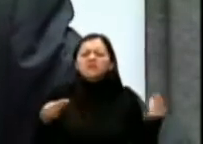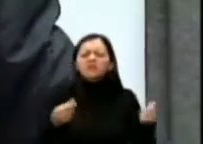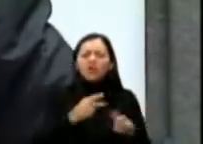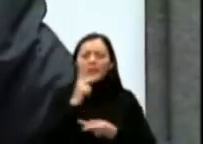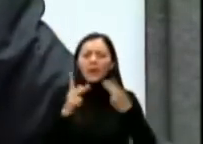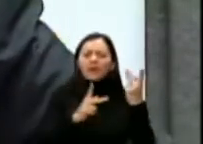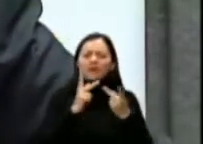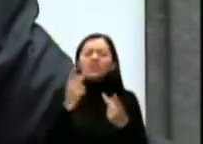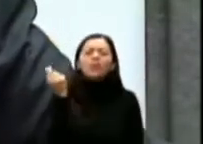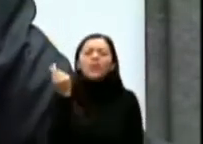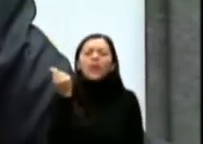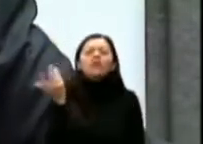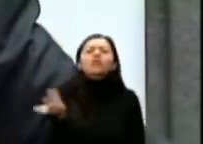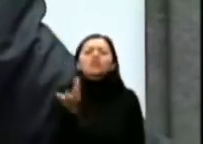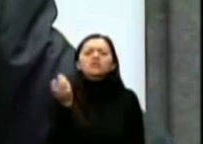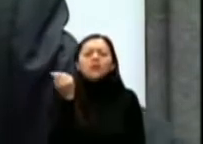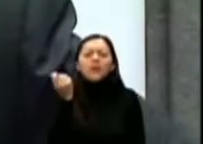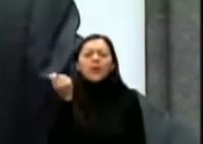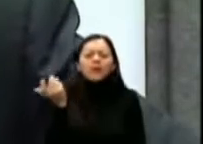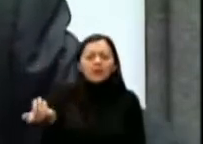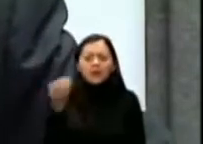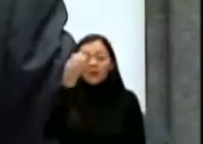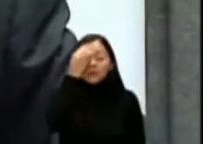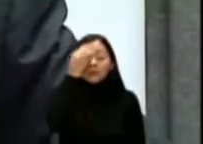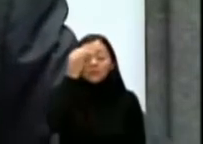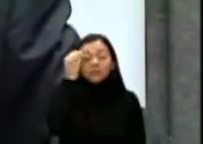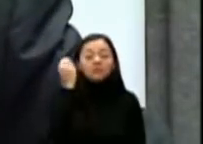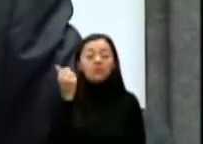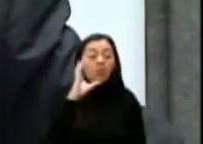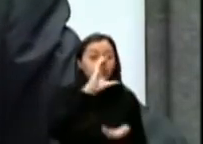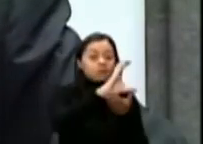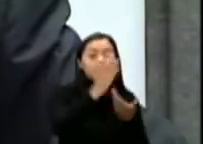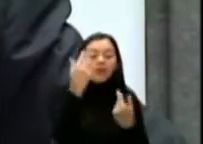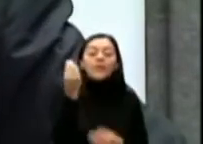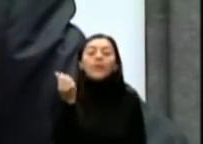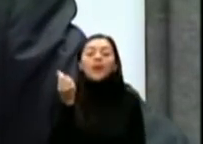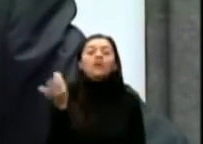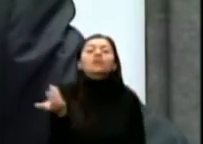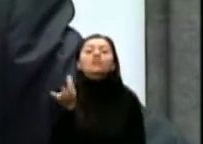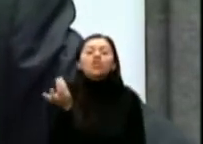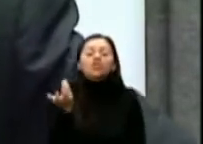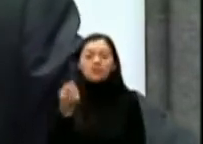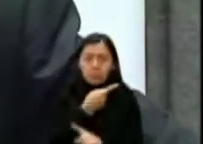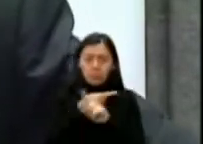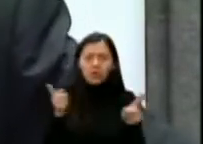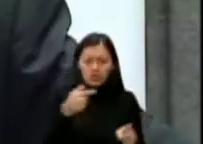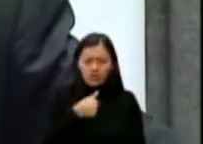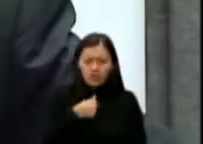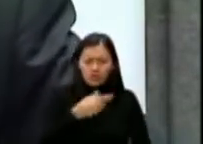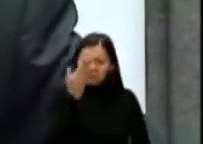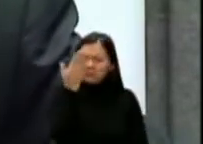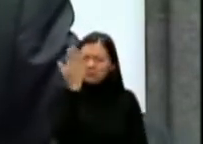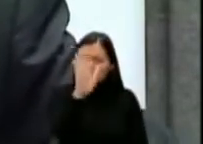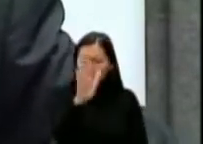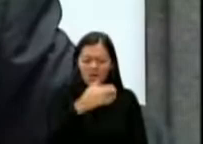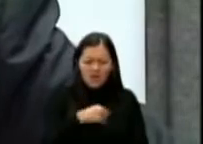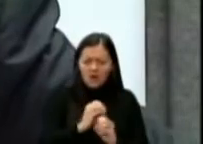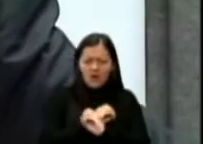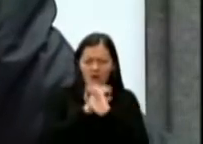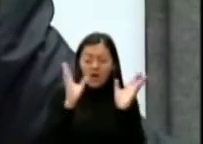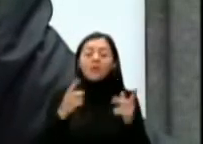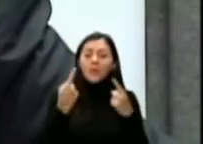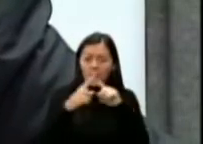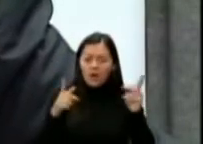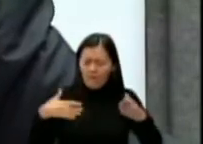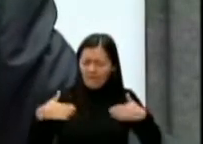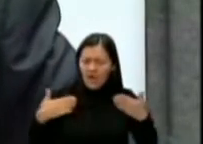y dónde están los caminos vecinales porque yo si puedo hablar con mucha fuerza y entusiasmo y con mucha alegría por el ecuador yo para la por la